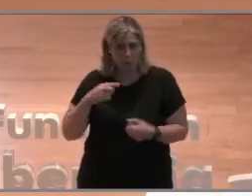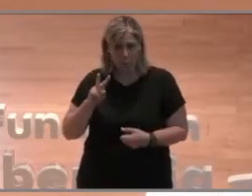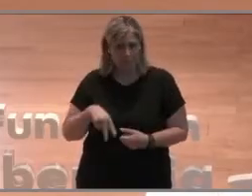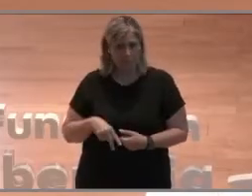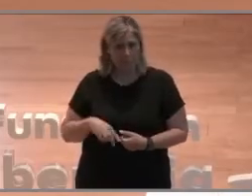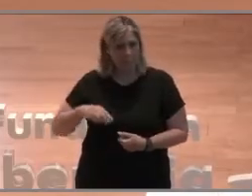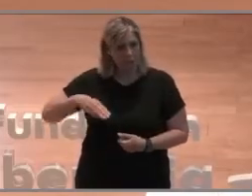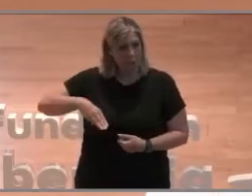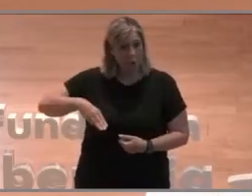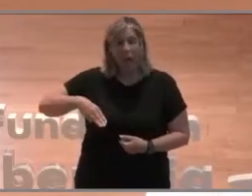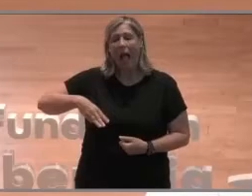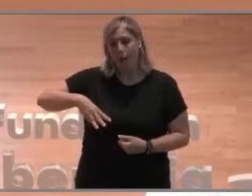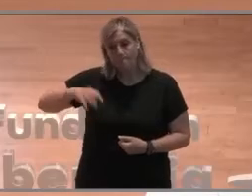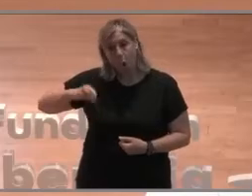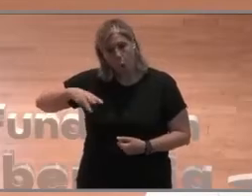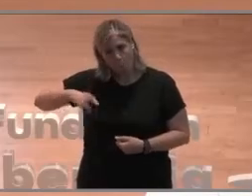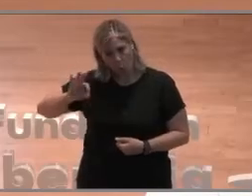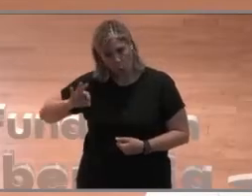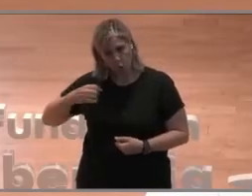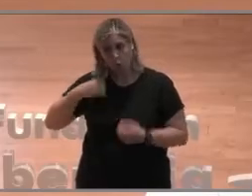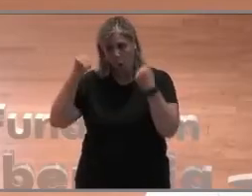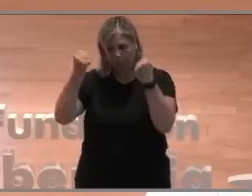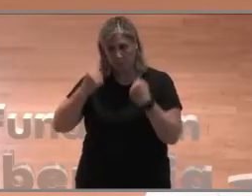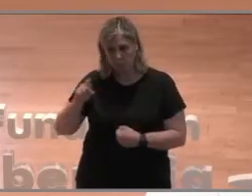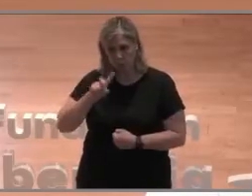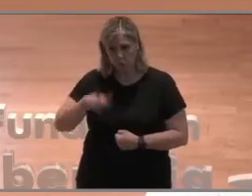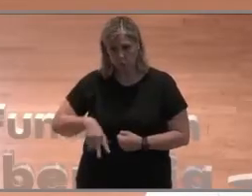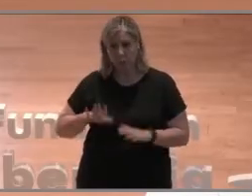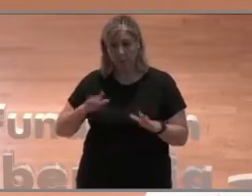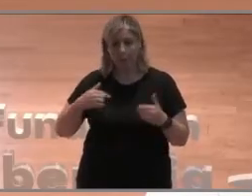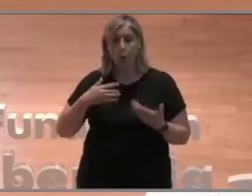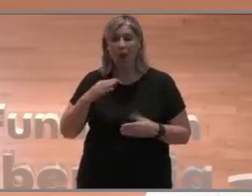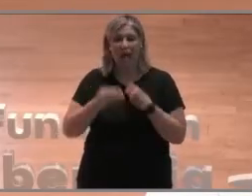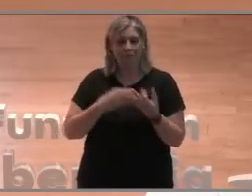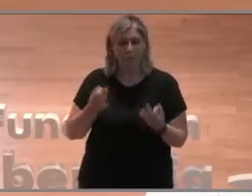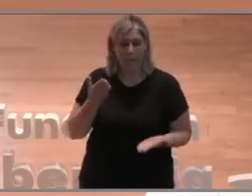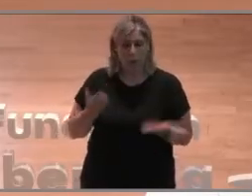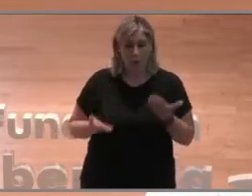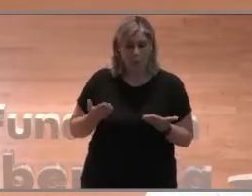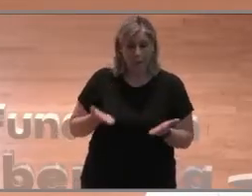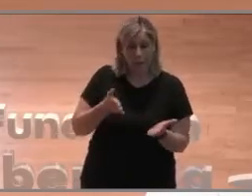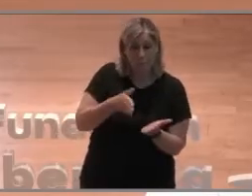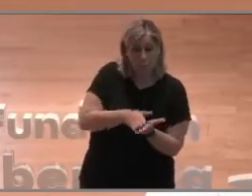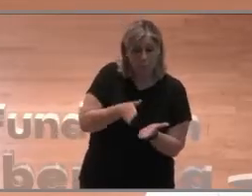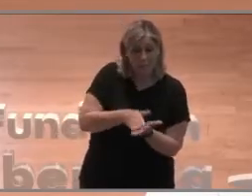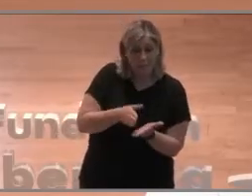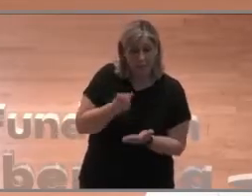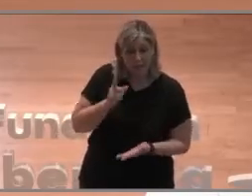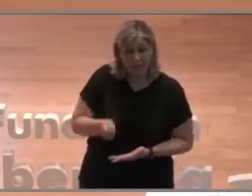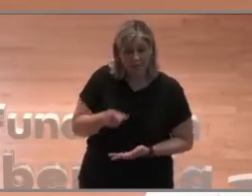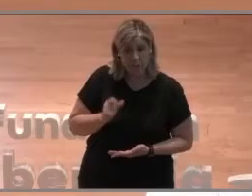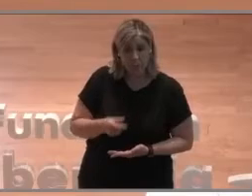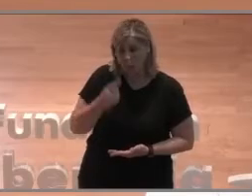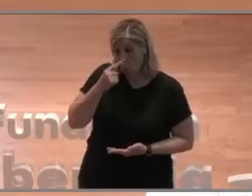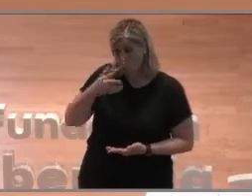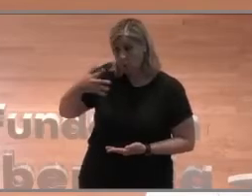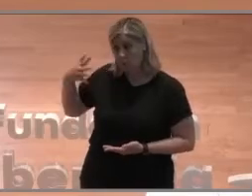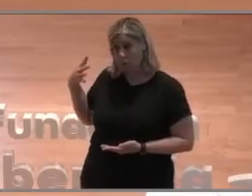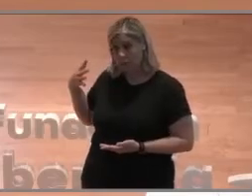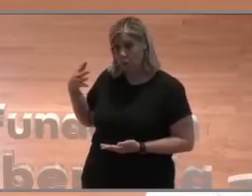compleja, pero lo que se hace es comparar la mortalidad habitual de los últimos años con la mortalidad que ha habido ese